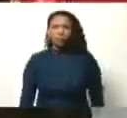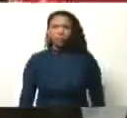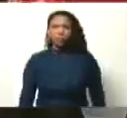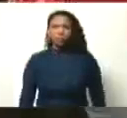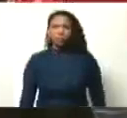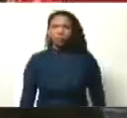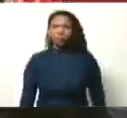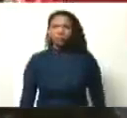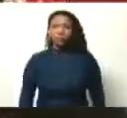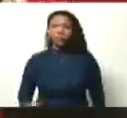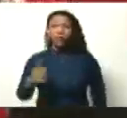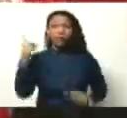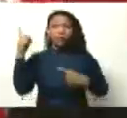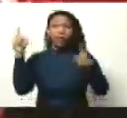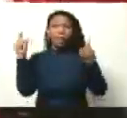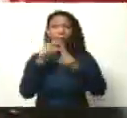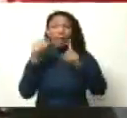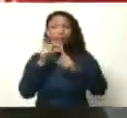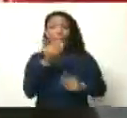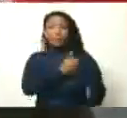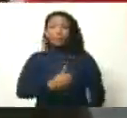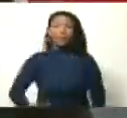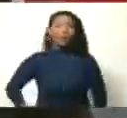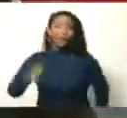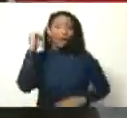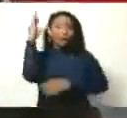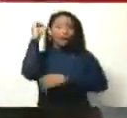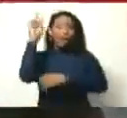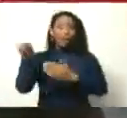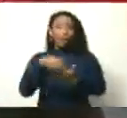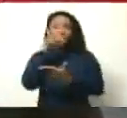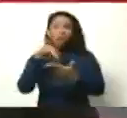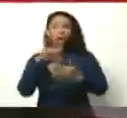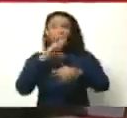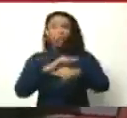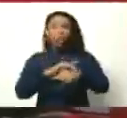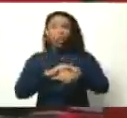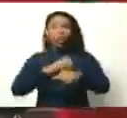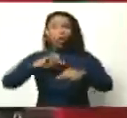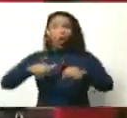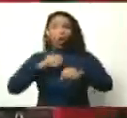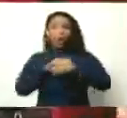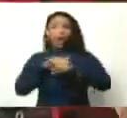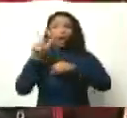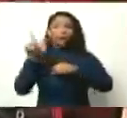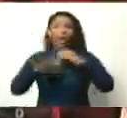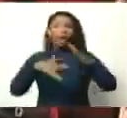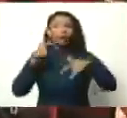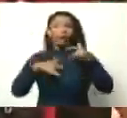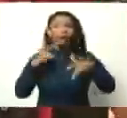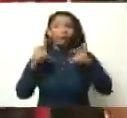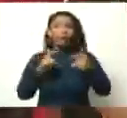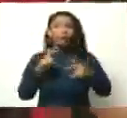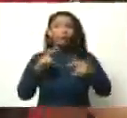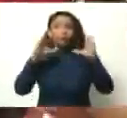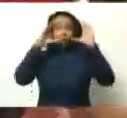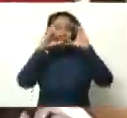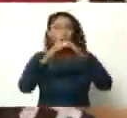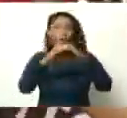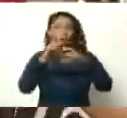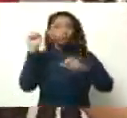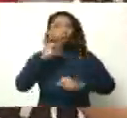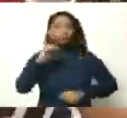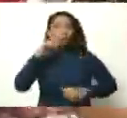Bien, acabamos de escuchar las palabras del presidente del Parlamento Nacional, el doctor Jorge Rodríguez, en este acto, esta concentración precisamente